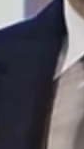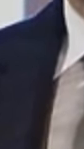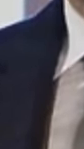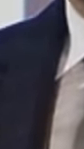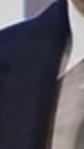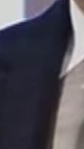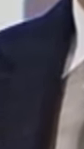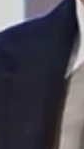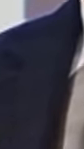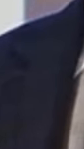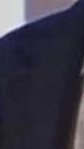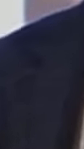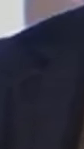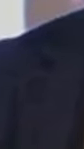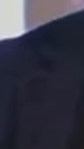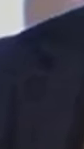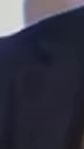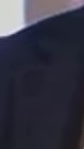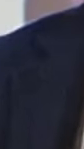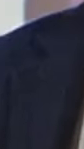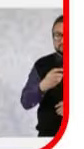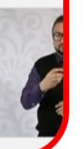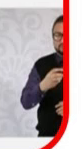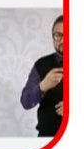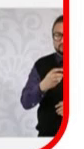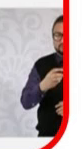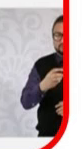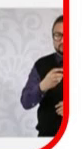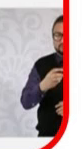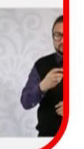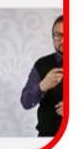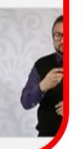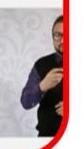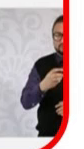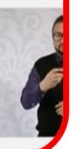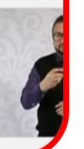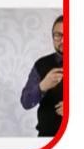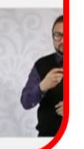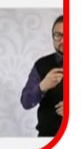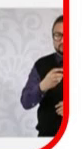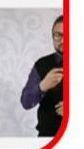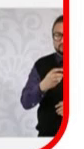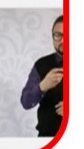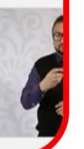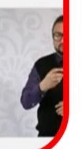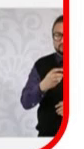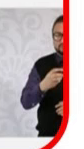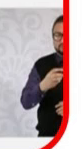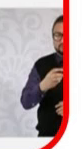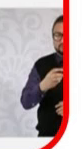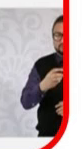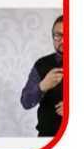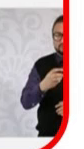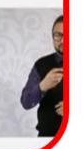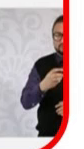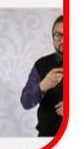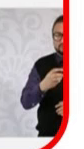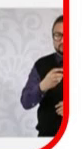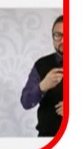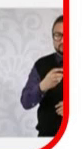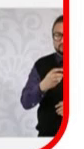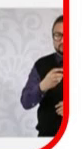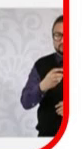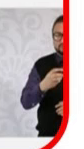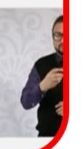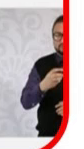nuevas beneficiarias esto va a representar en el año compartan este video con aquellos jóvenes que